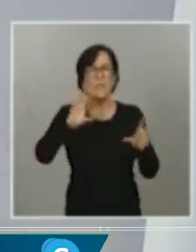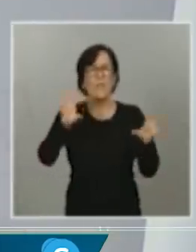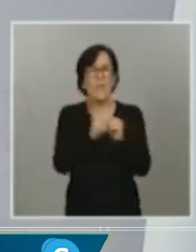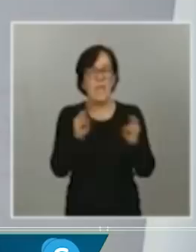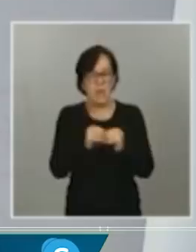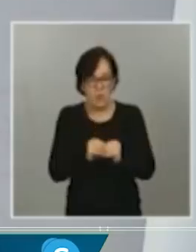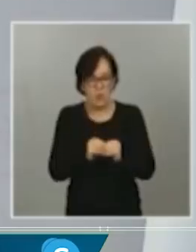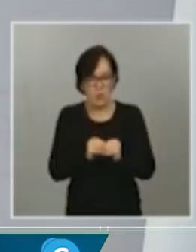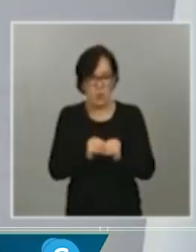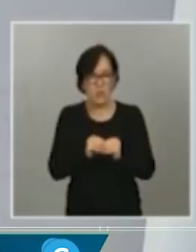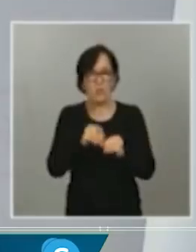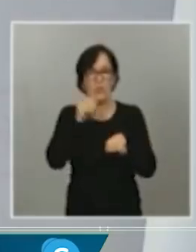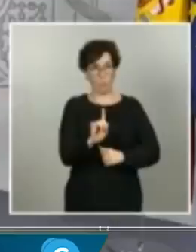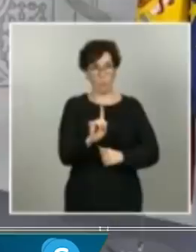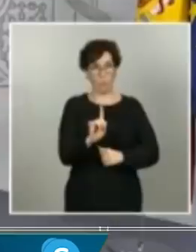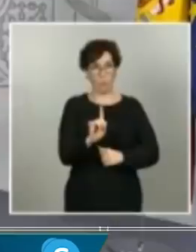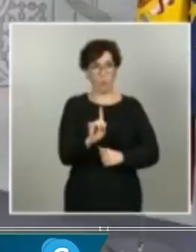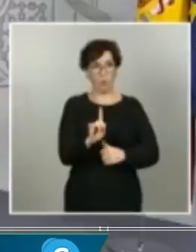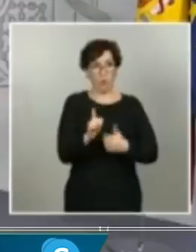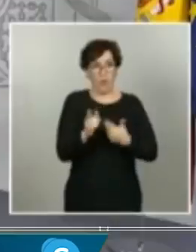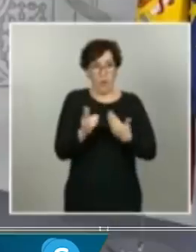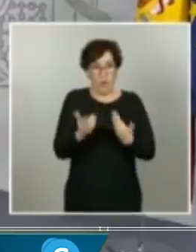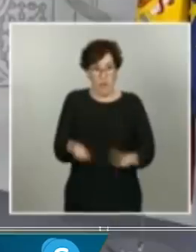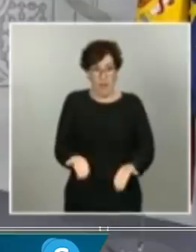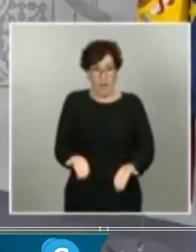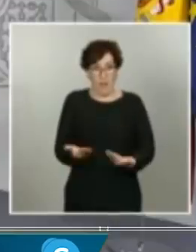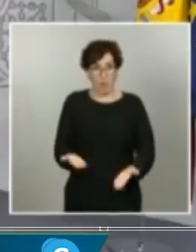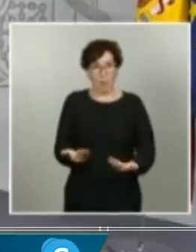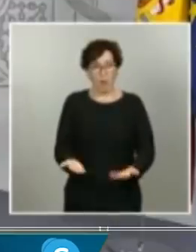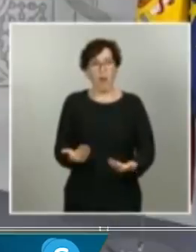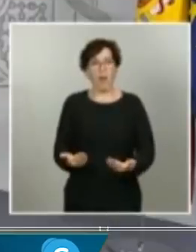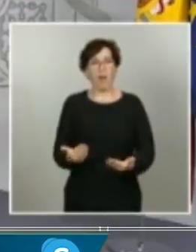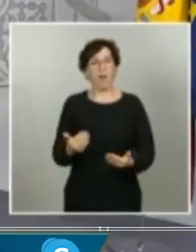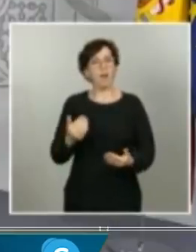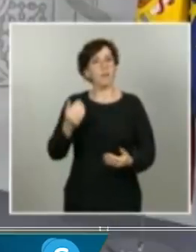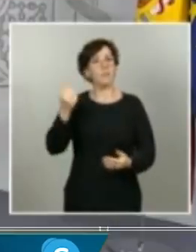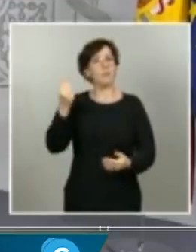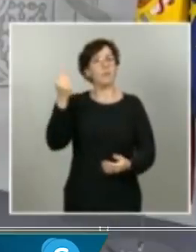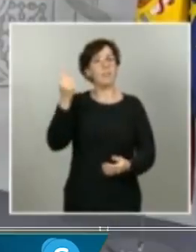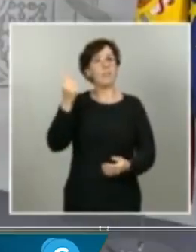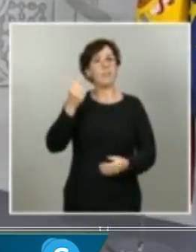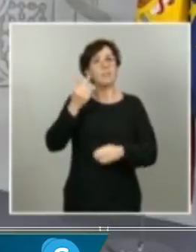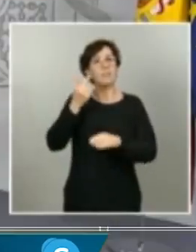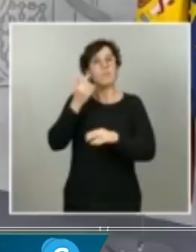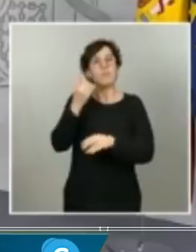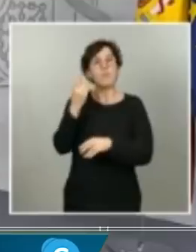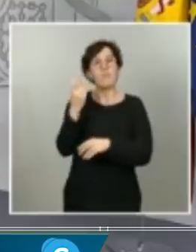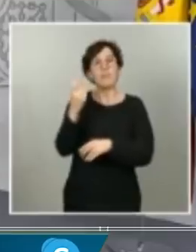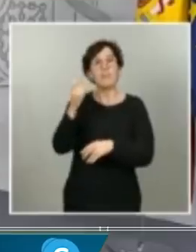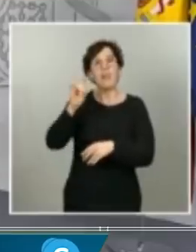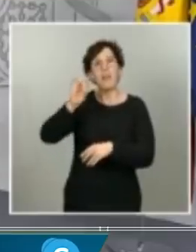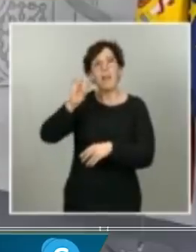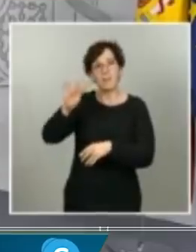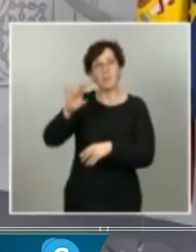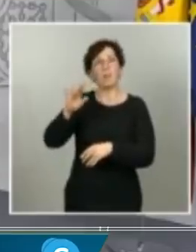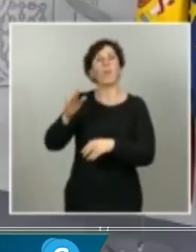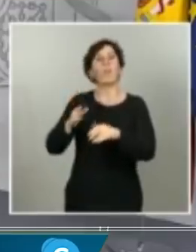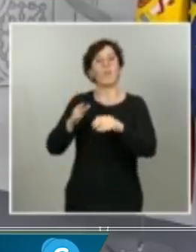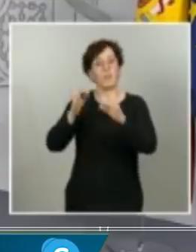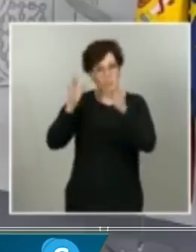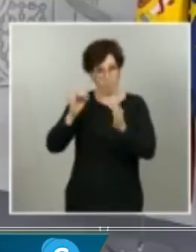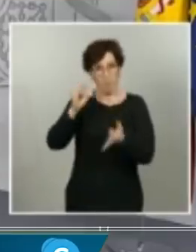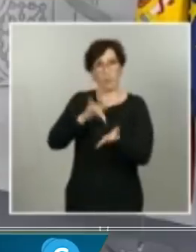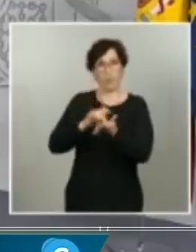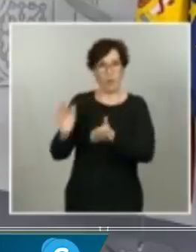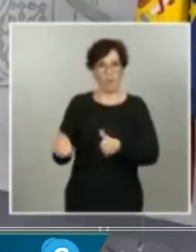convocaron en madrid para el 8 m y las que se convocaron en todo el resto de españa' en el momento en el que tú has permitido que entre el virus el virus empieza a dispararse con